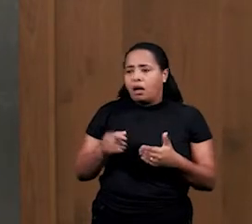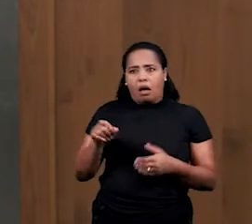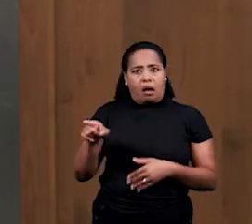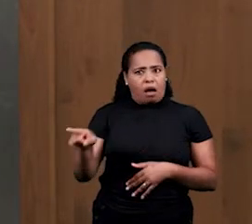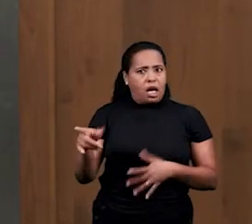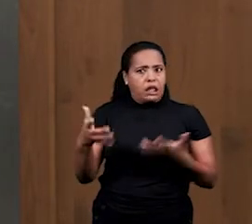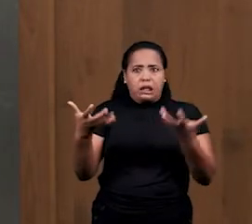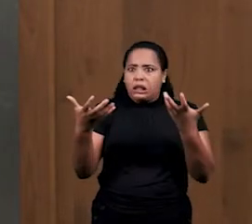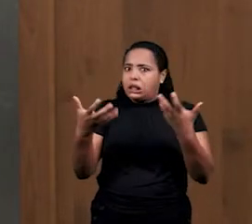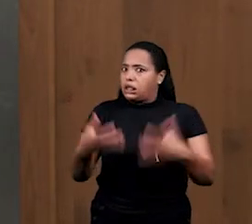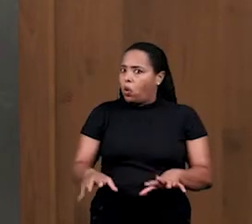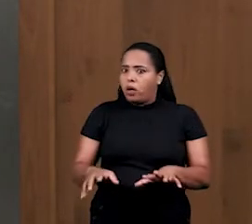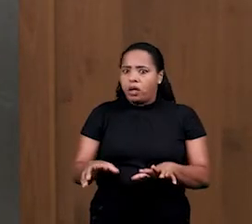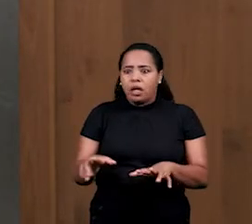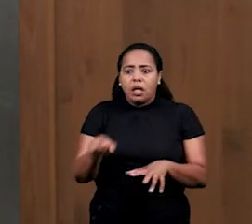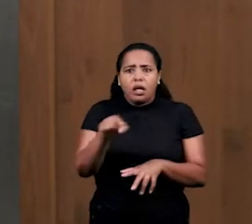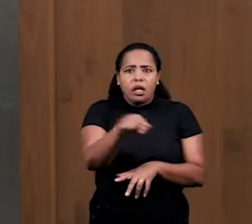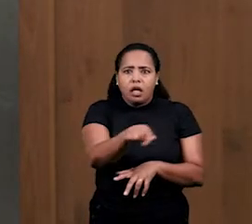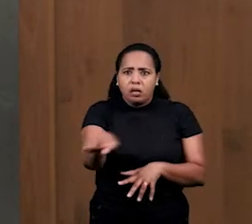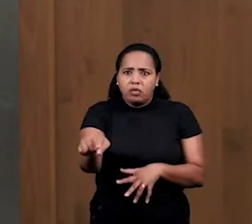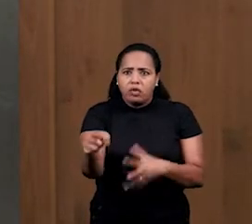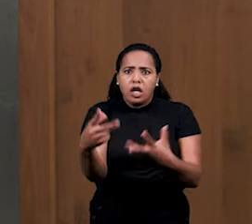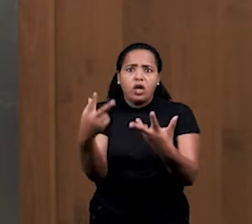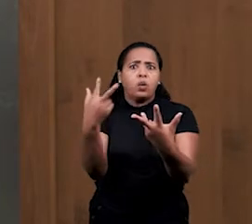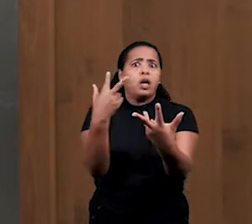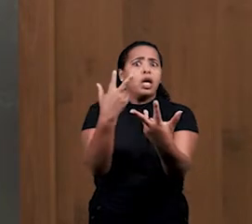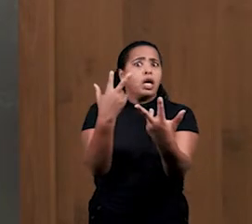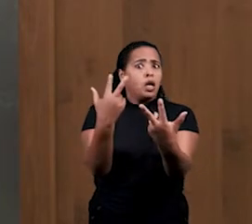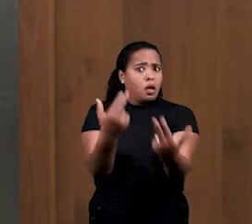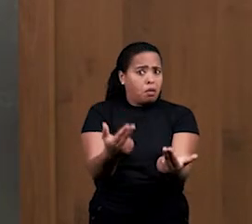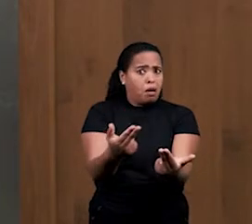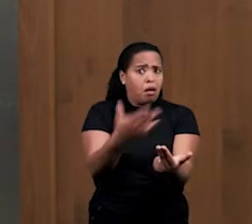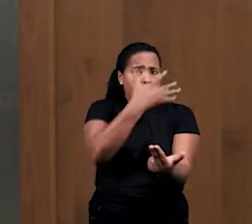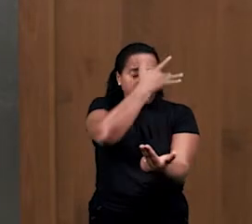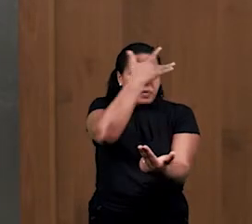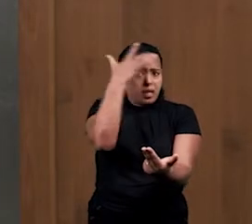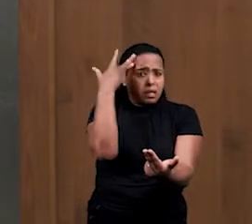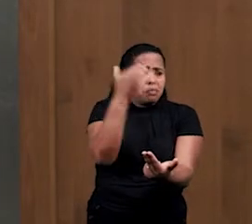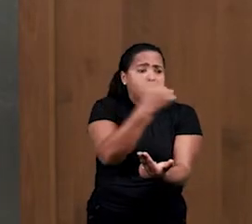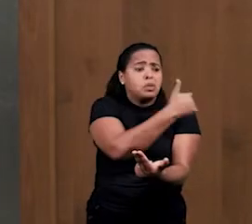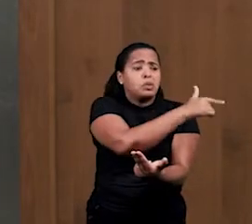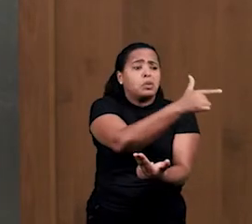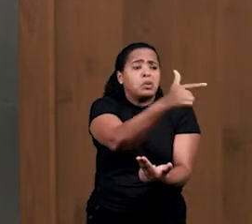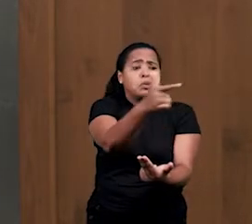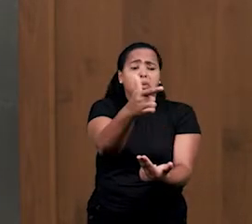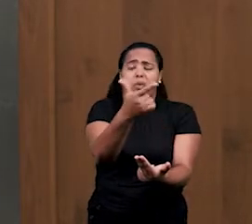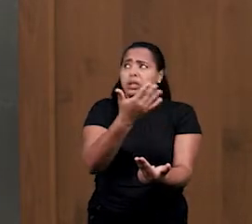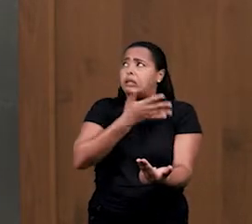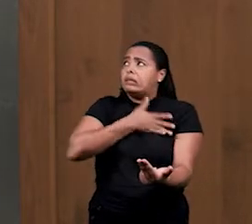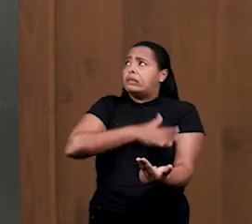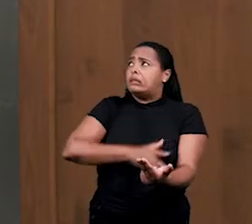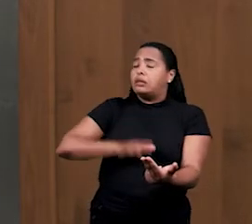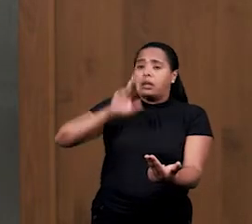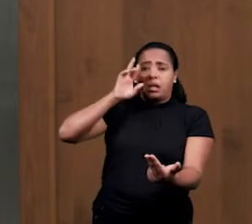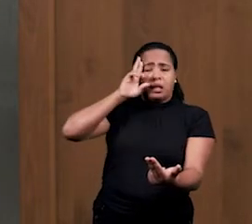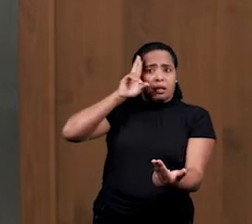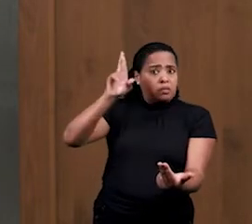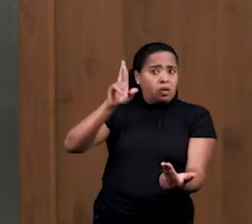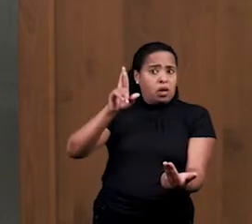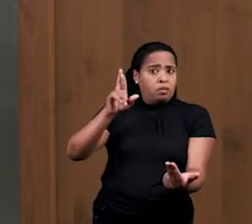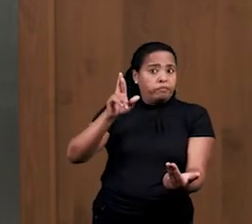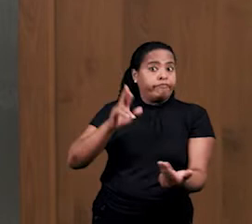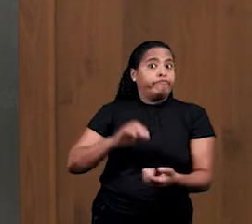él no quería que sus hijos hagan lo mismo que los hijos de las otras personas que no agradaban al